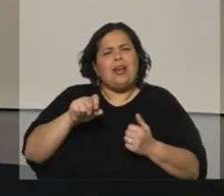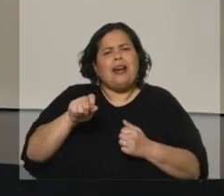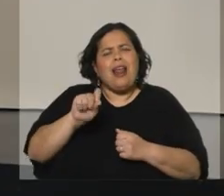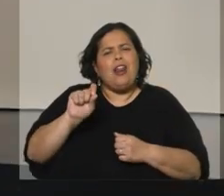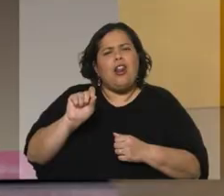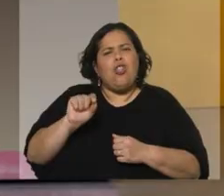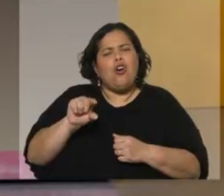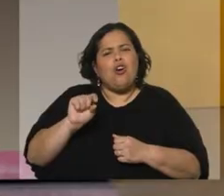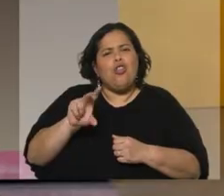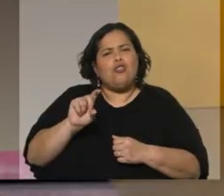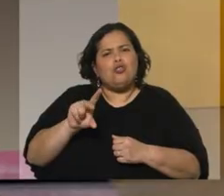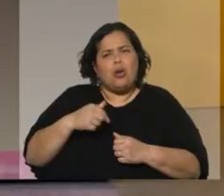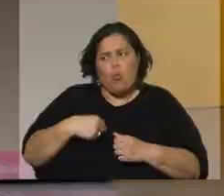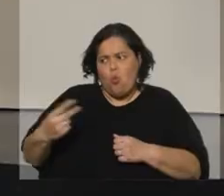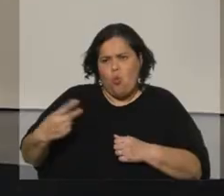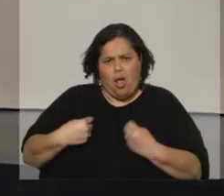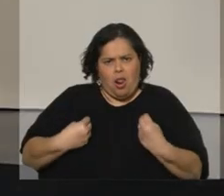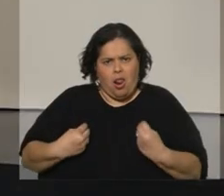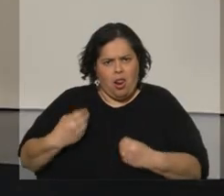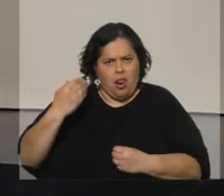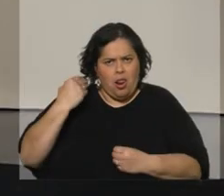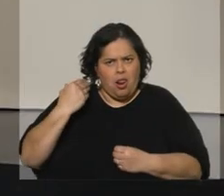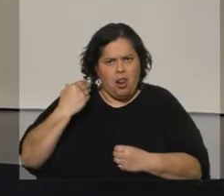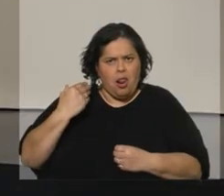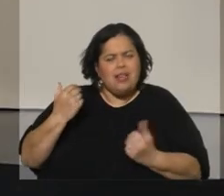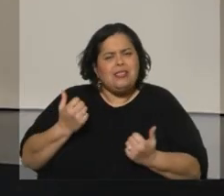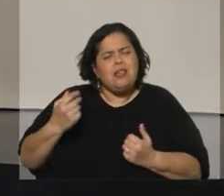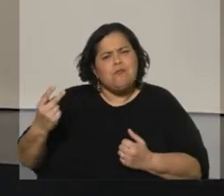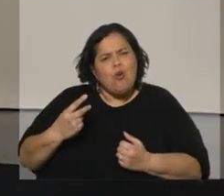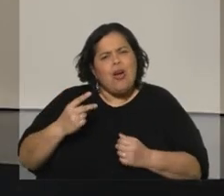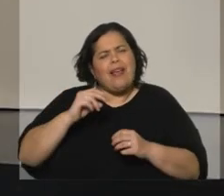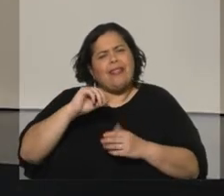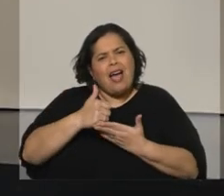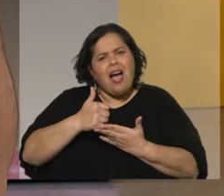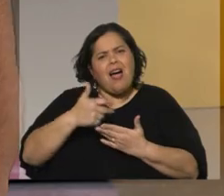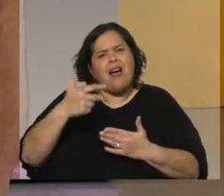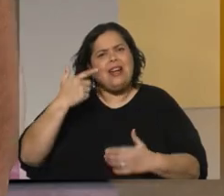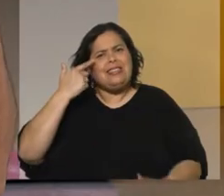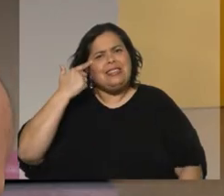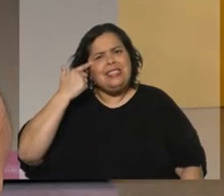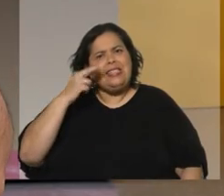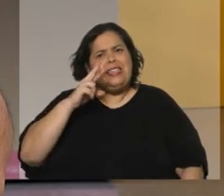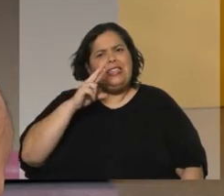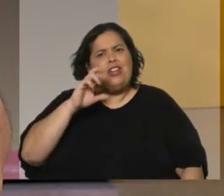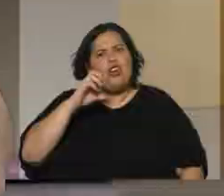yo Qué programa hice contigo Yo sí hicimos un programa que estaba el chino recova recuerdos